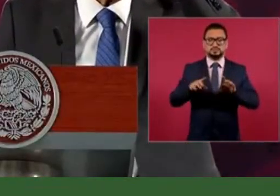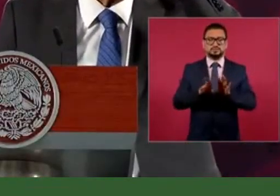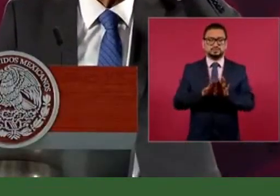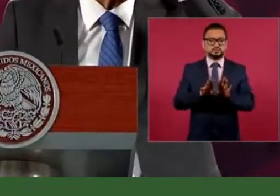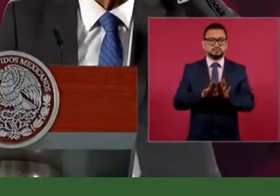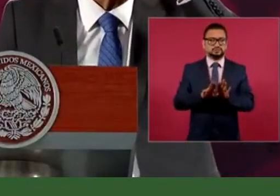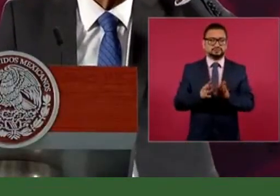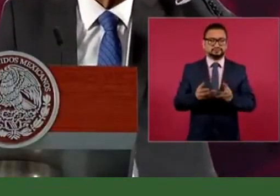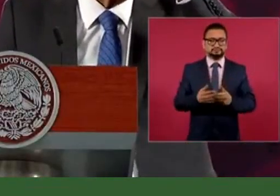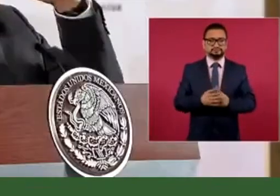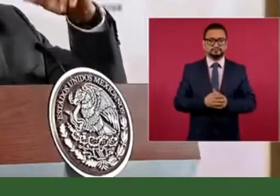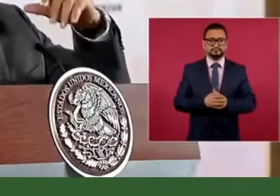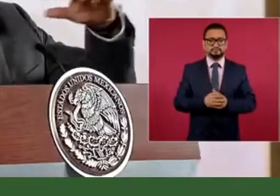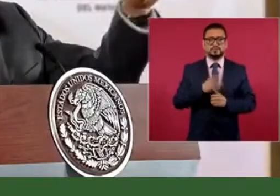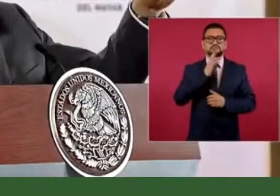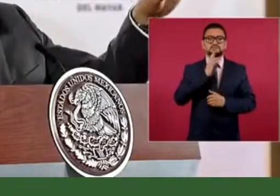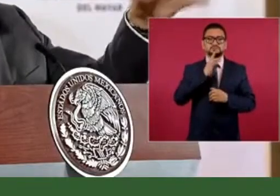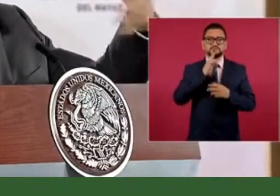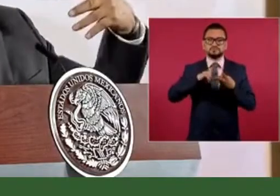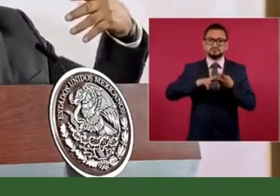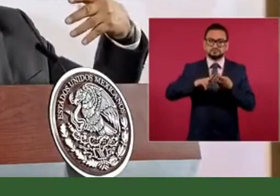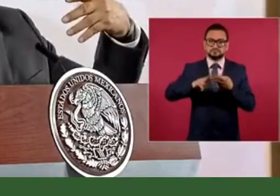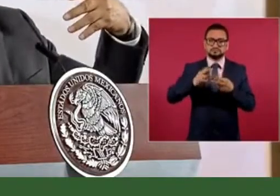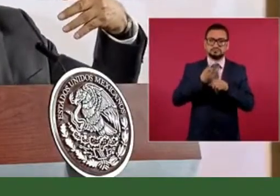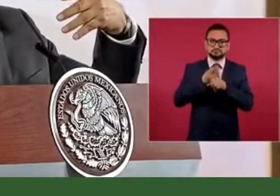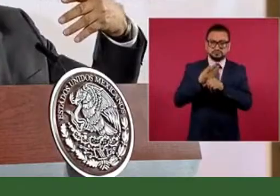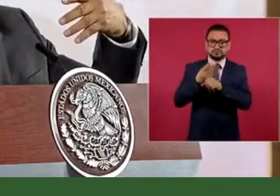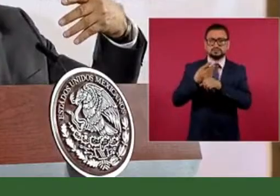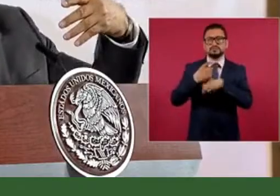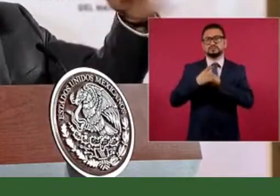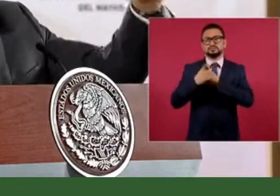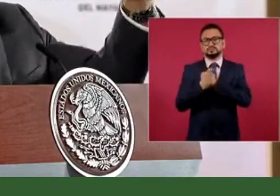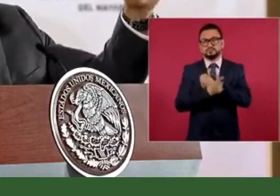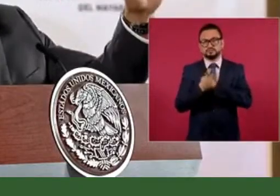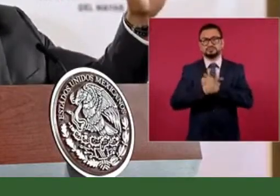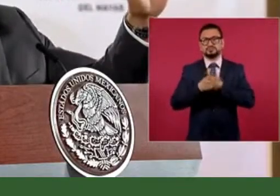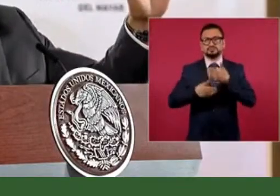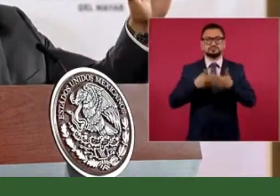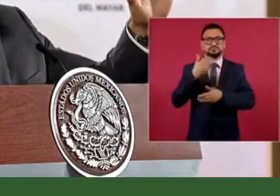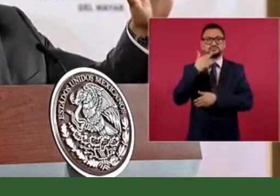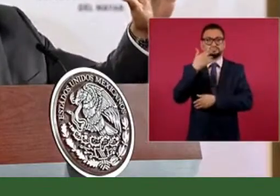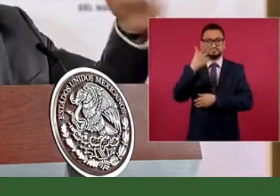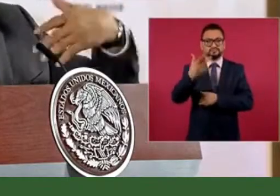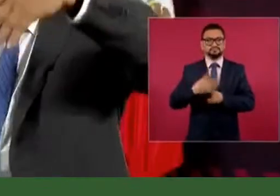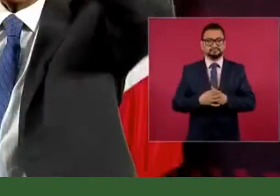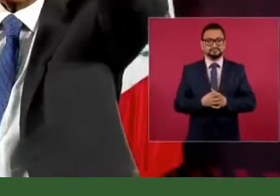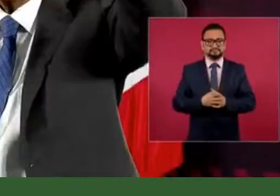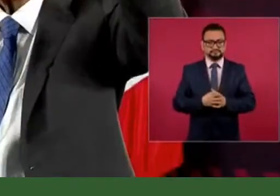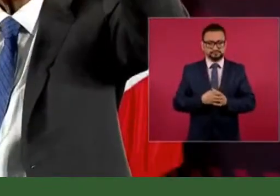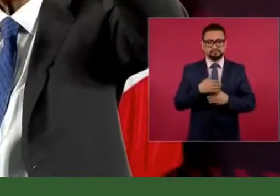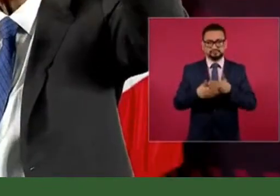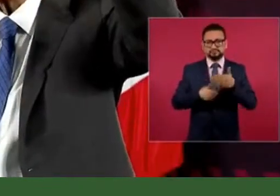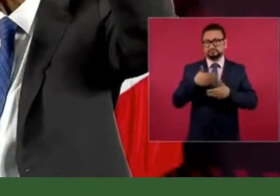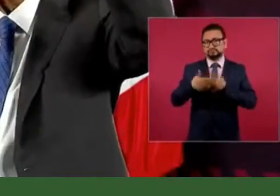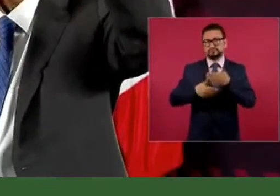de el mejoramiento de las vías, la automatización de las vías. Es un proceso.